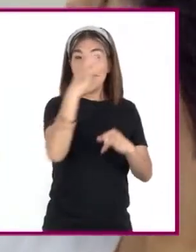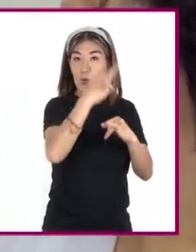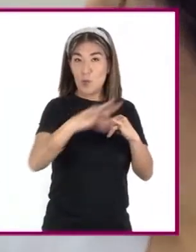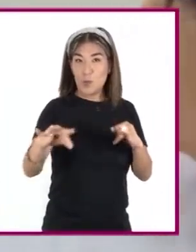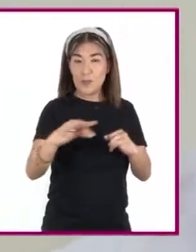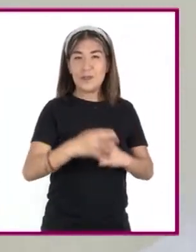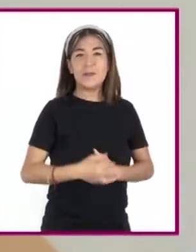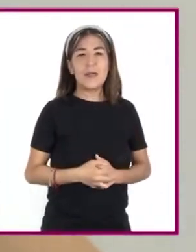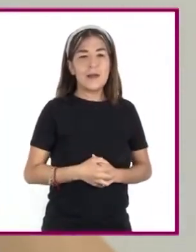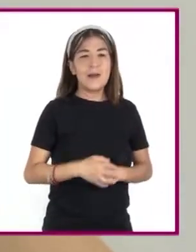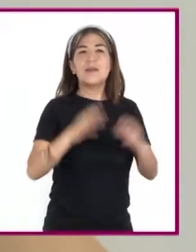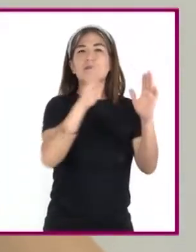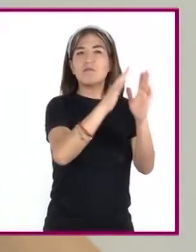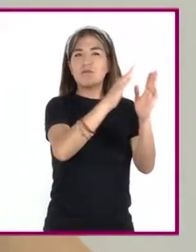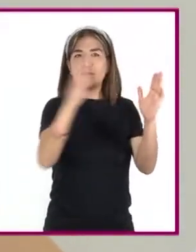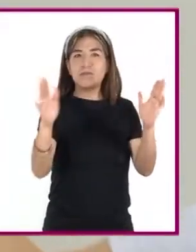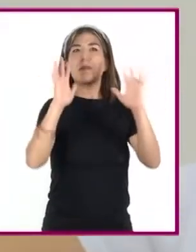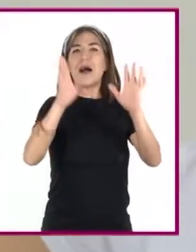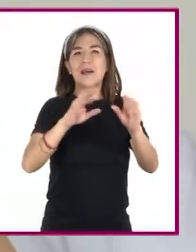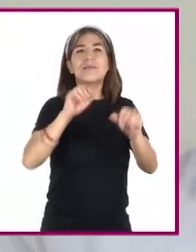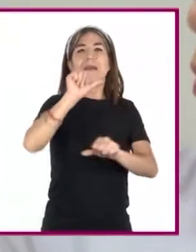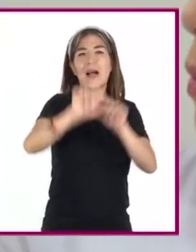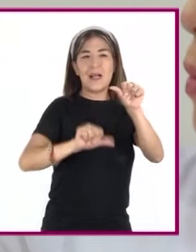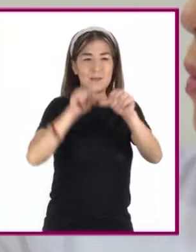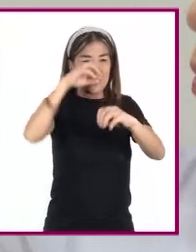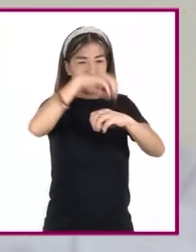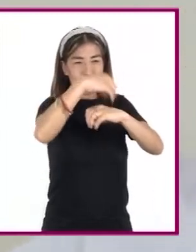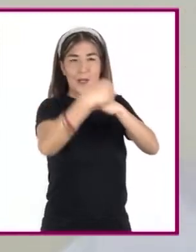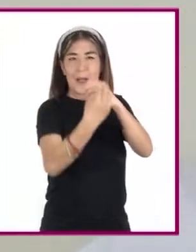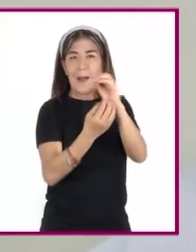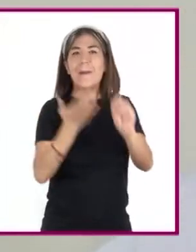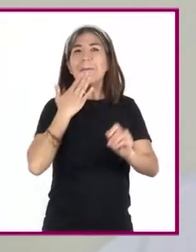Finalmente, ajustamos los átomos de hierro.